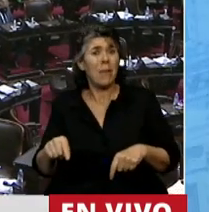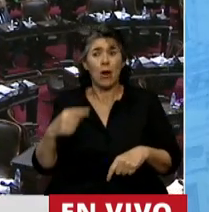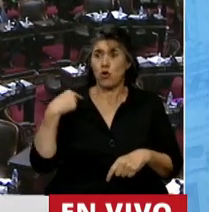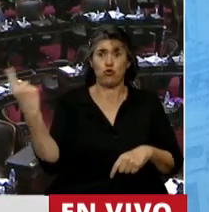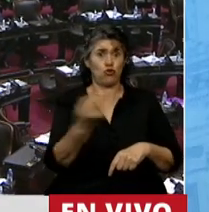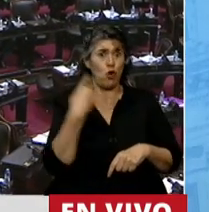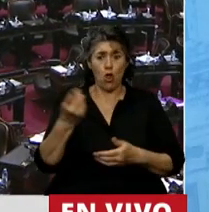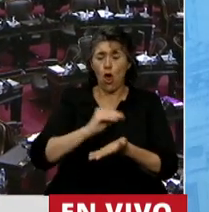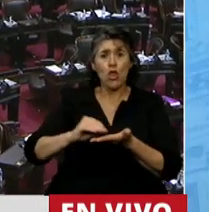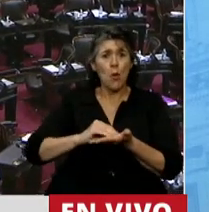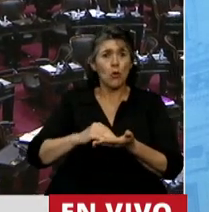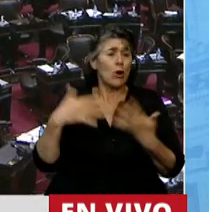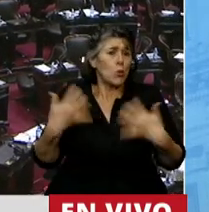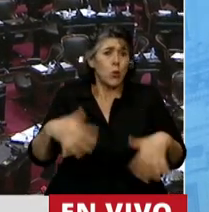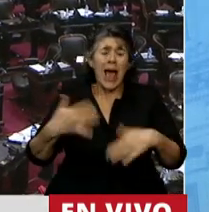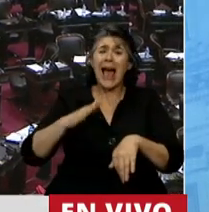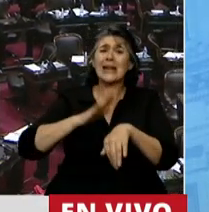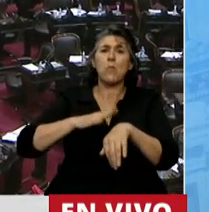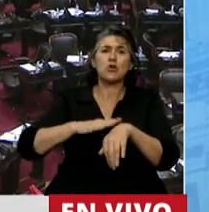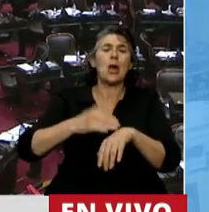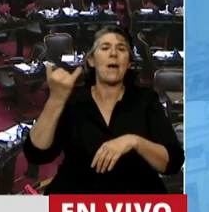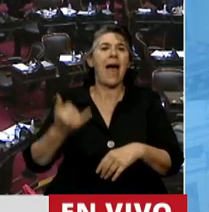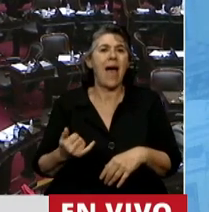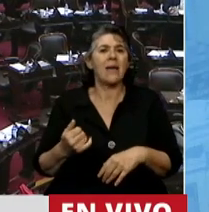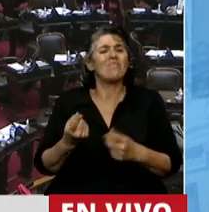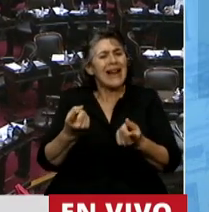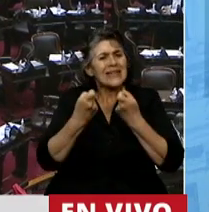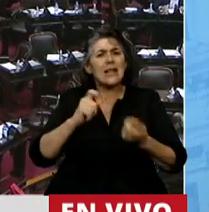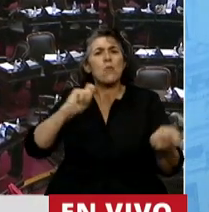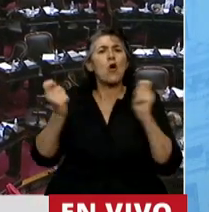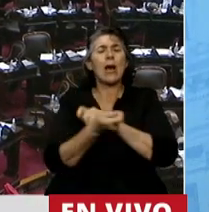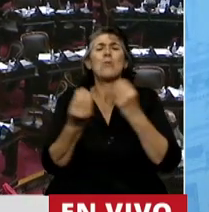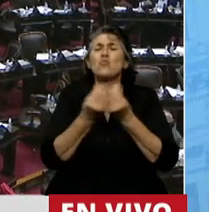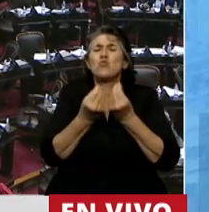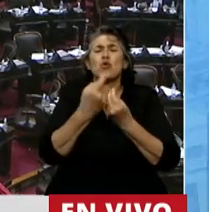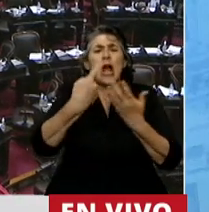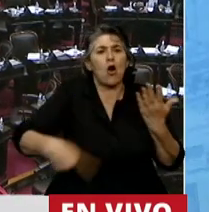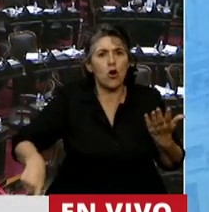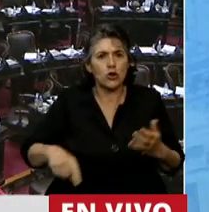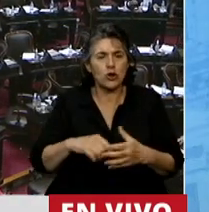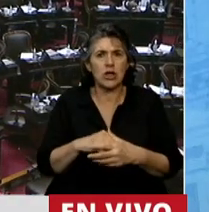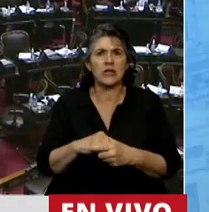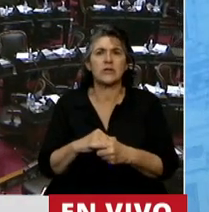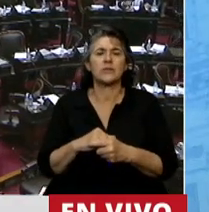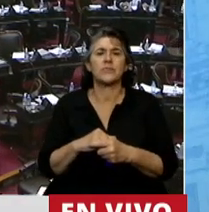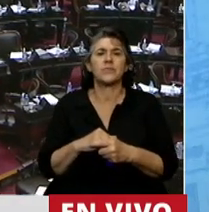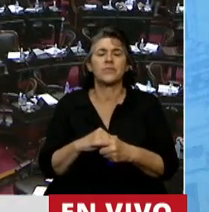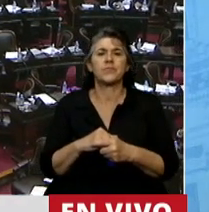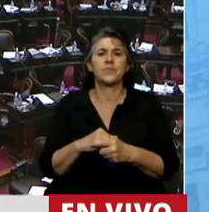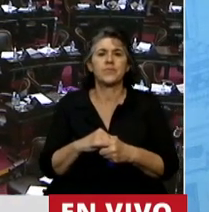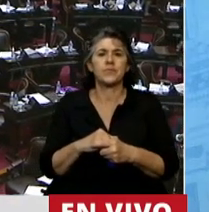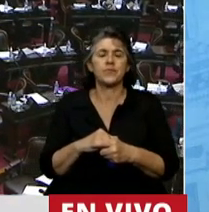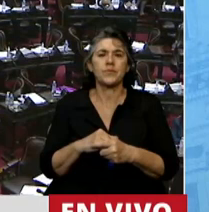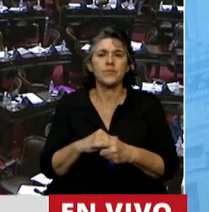responsabilidades. Y hay muchas cosas por cambiar. Debemos aceptar que es absolutamente